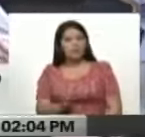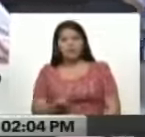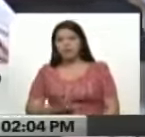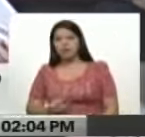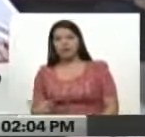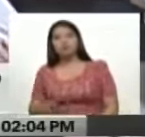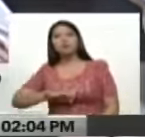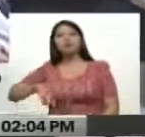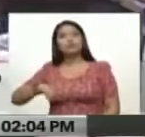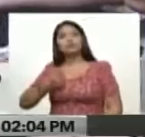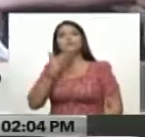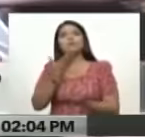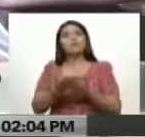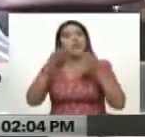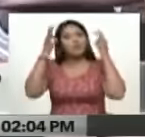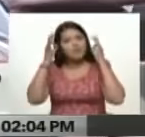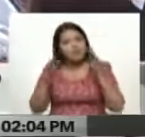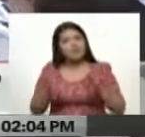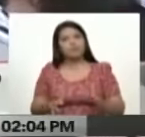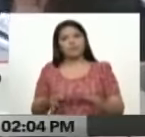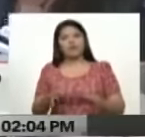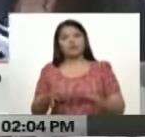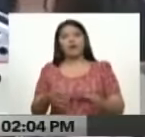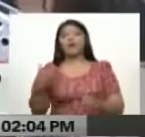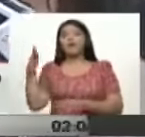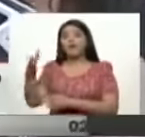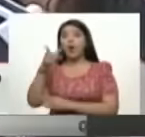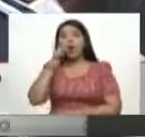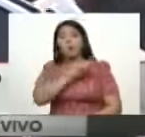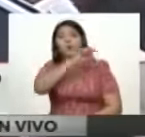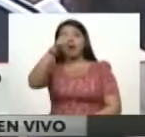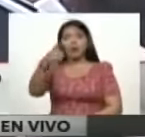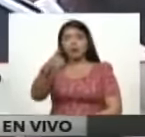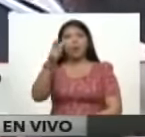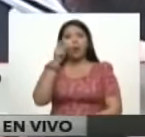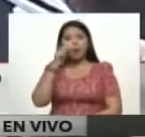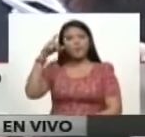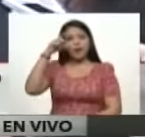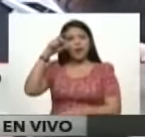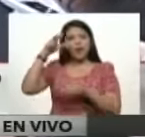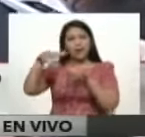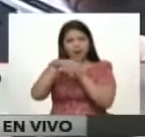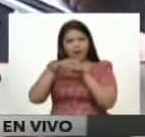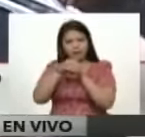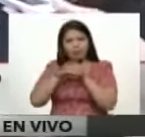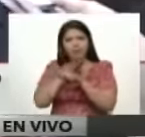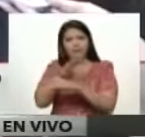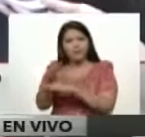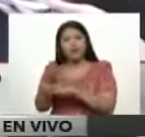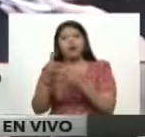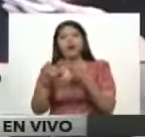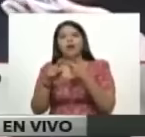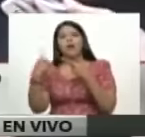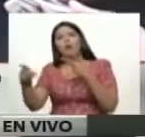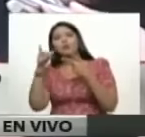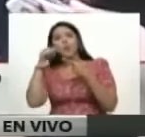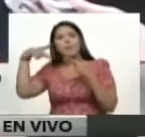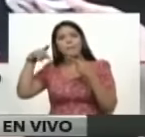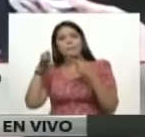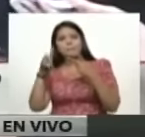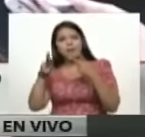un reclamo formal. Fue nuestro jefe de bancada, fue el compañero Héctor Rodríguez, fue Pedro Carreño,